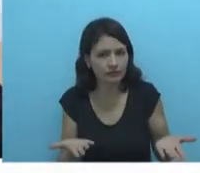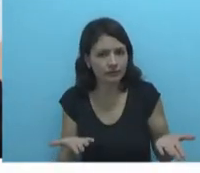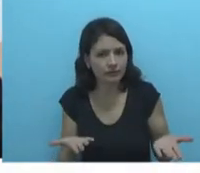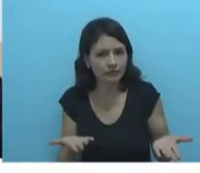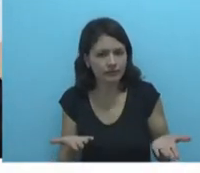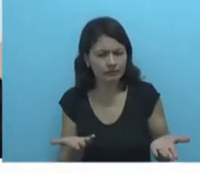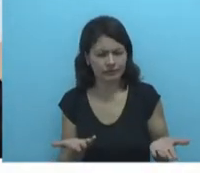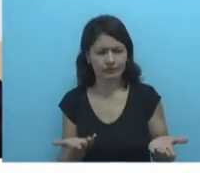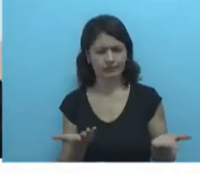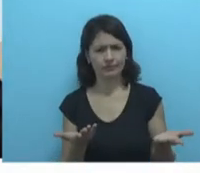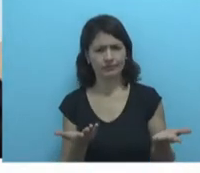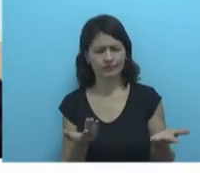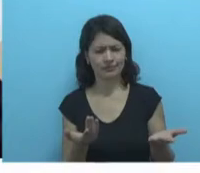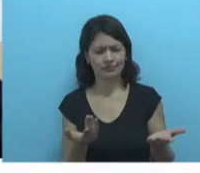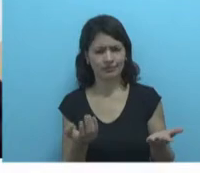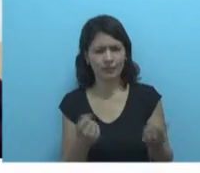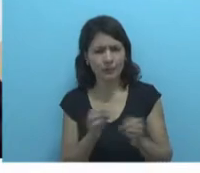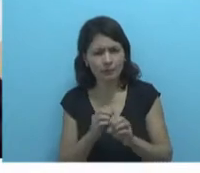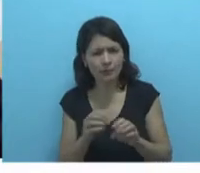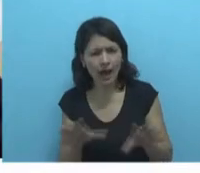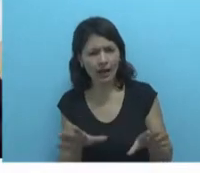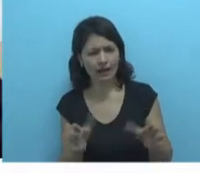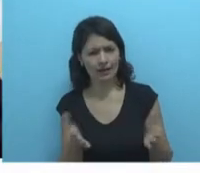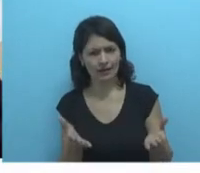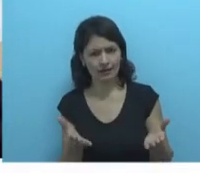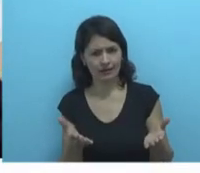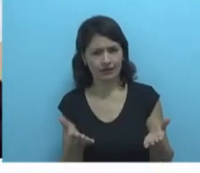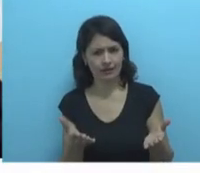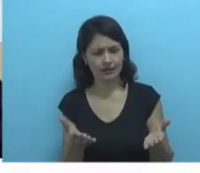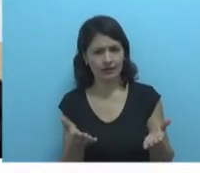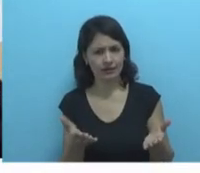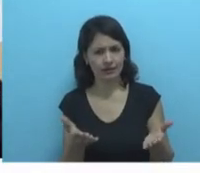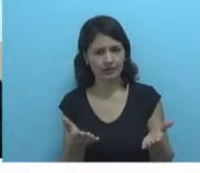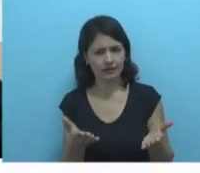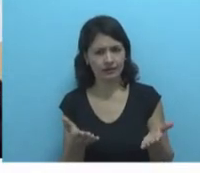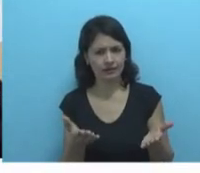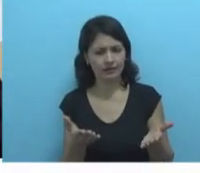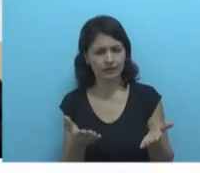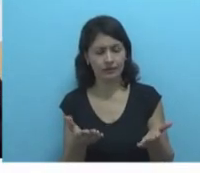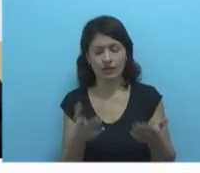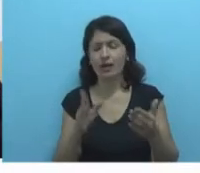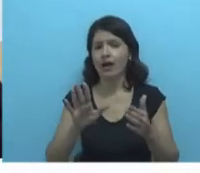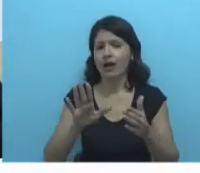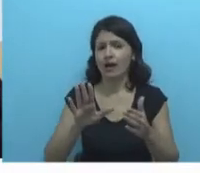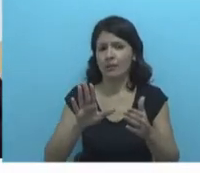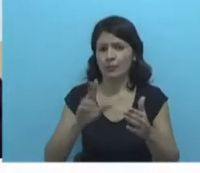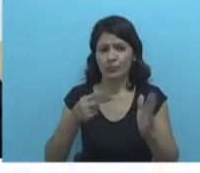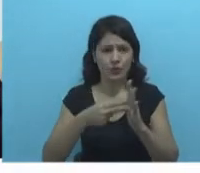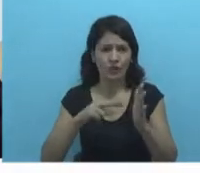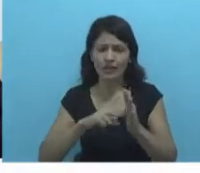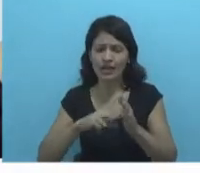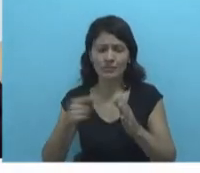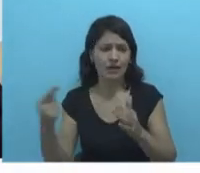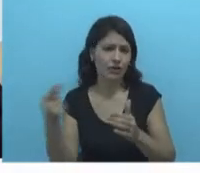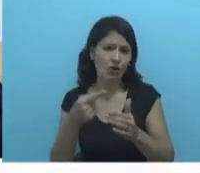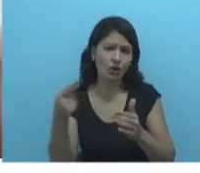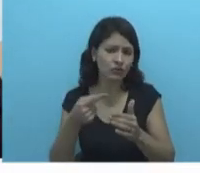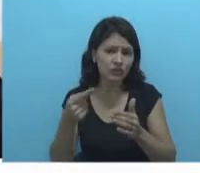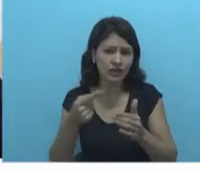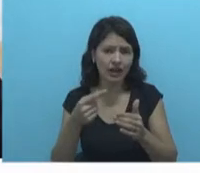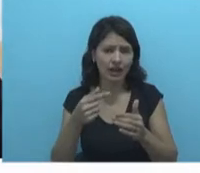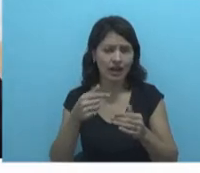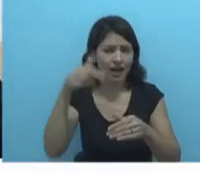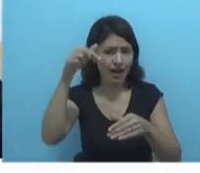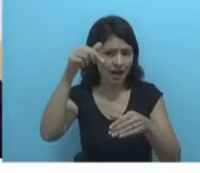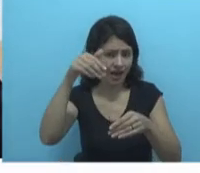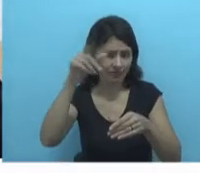Pero lo más grave de esto, aparte de las consecuencias, que son nefastas y las voy a enumerar, y que se toma